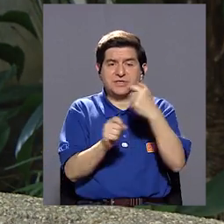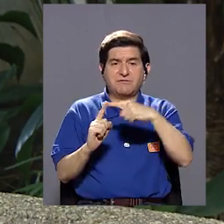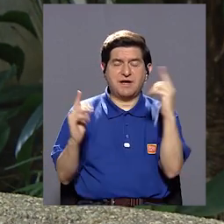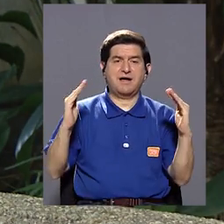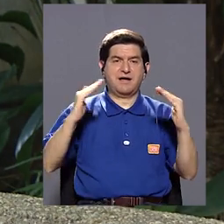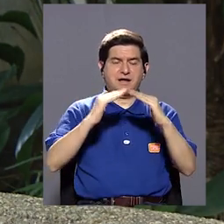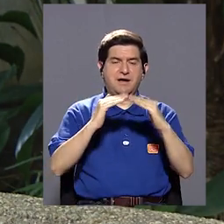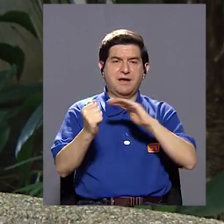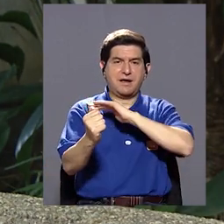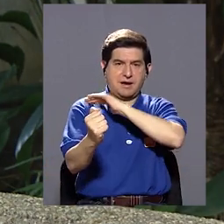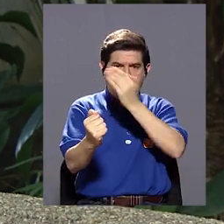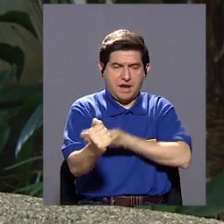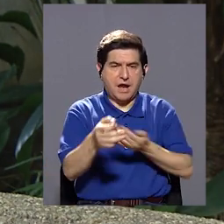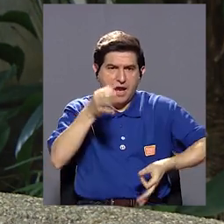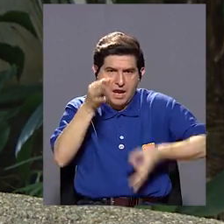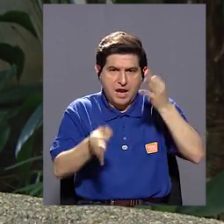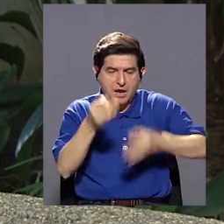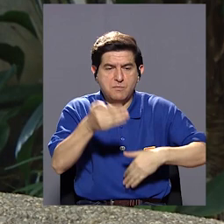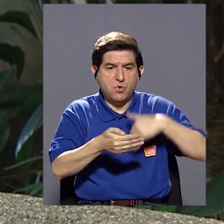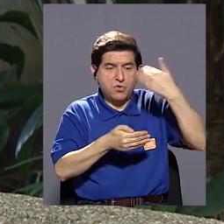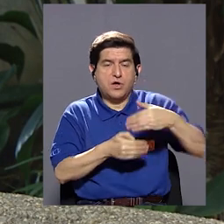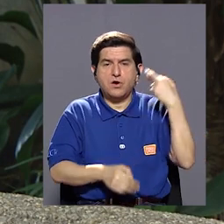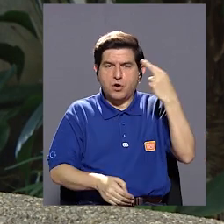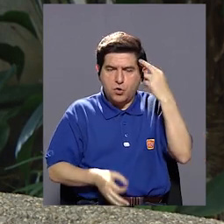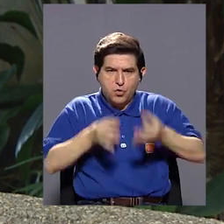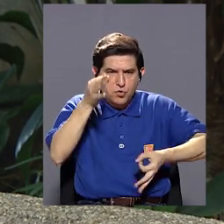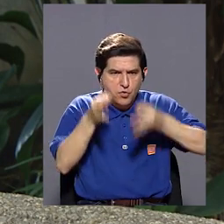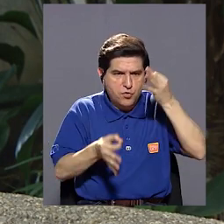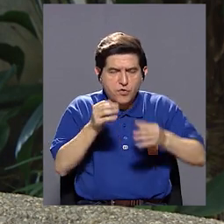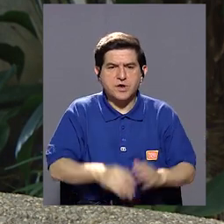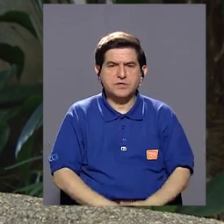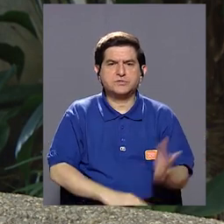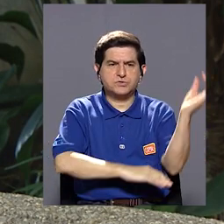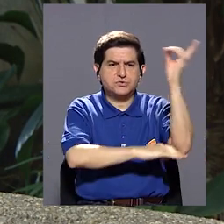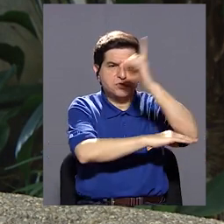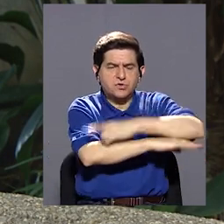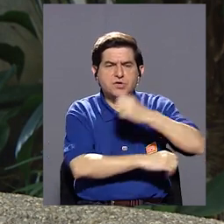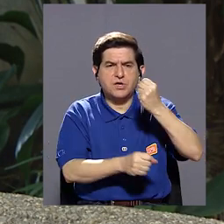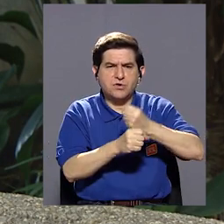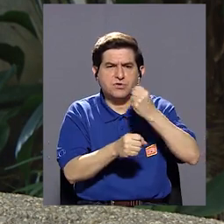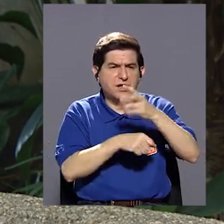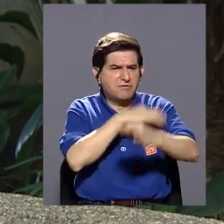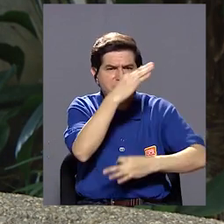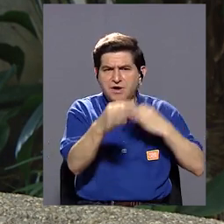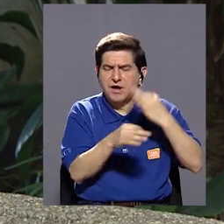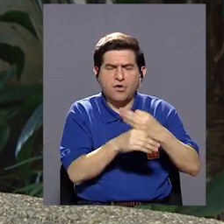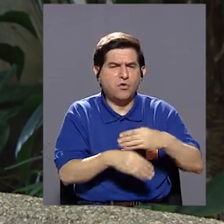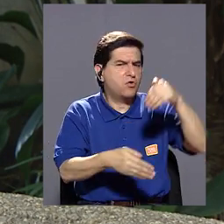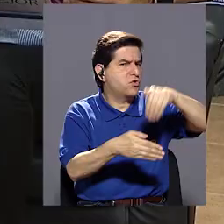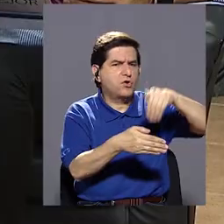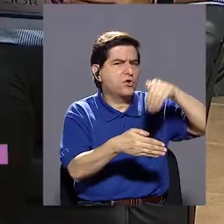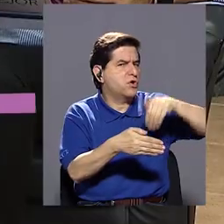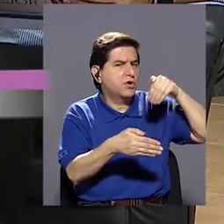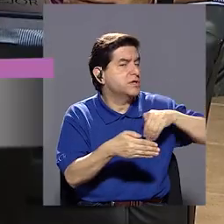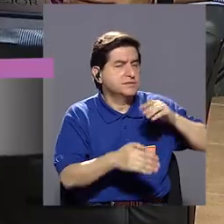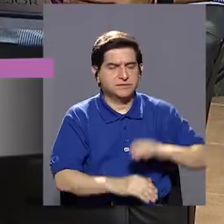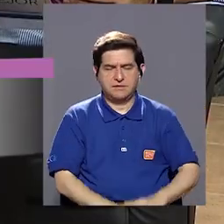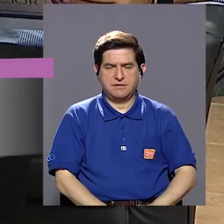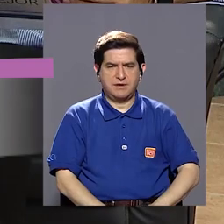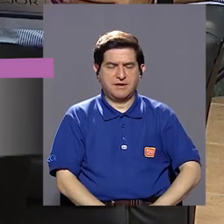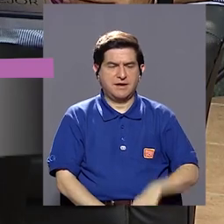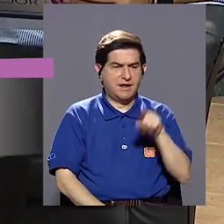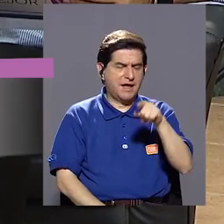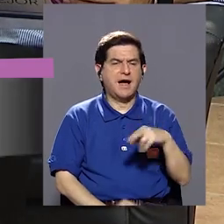teletrabajan en el Poder Judicial luego tienen que justificar por qué los días que estuvieron haciendo teletrabajo no marcaron. Bueno, entonces,